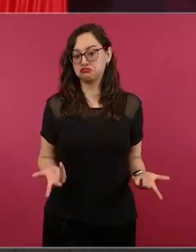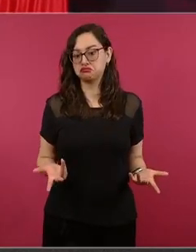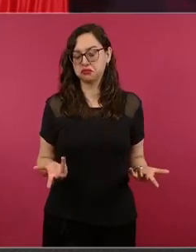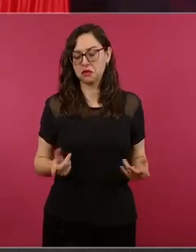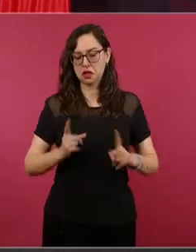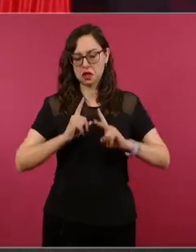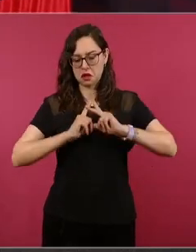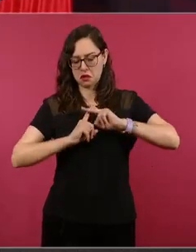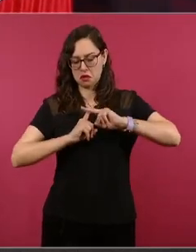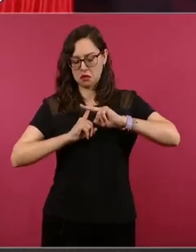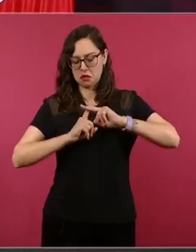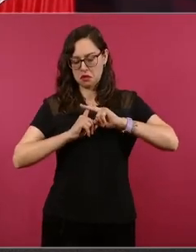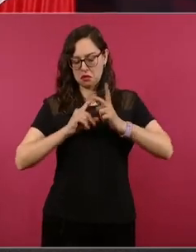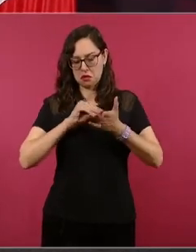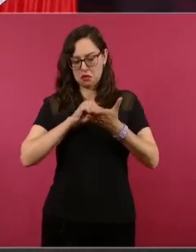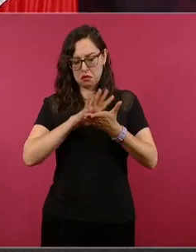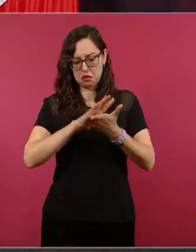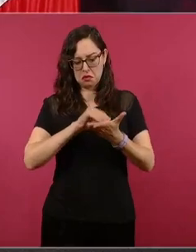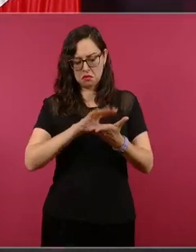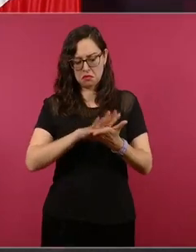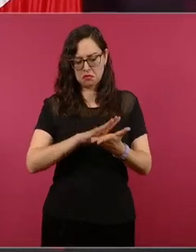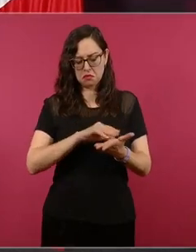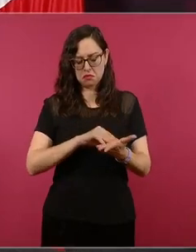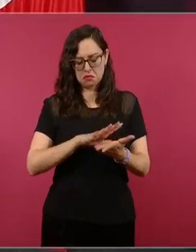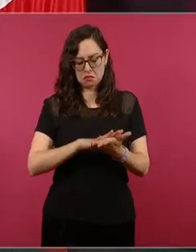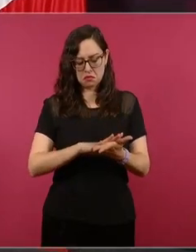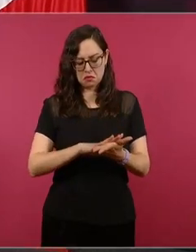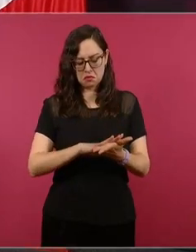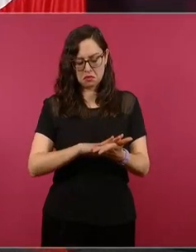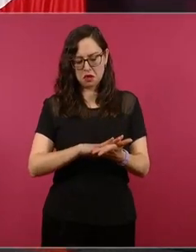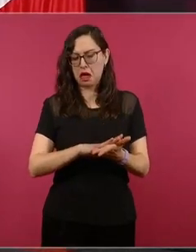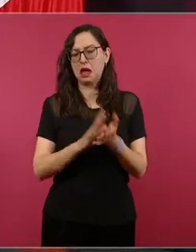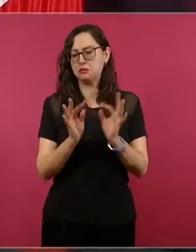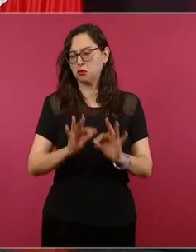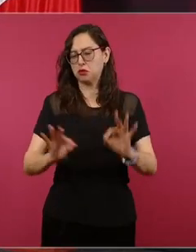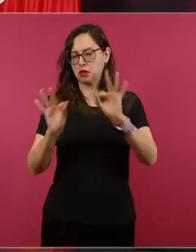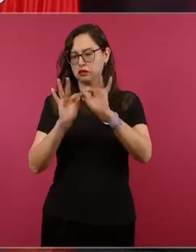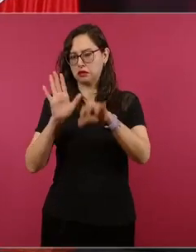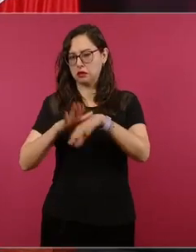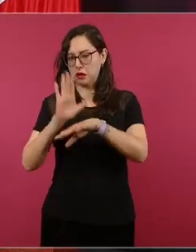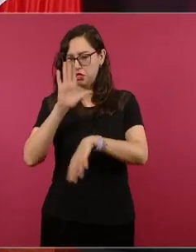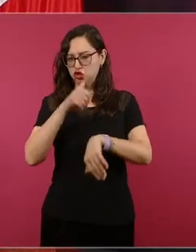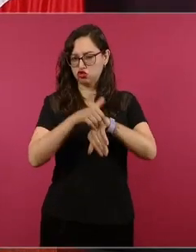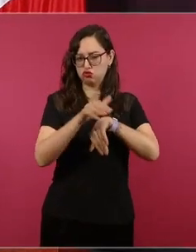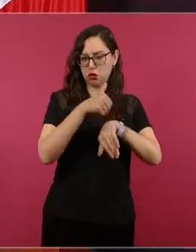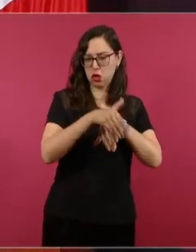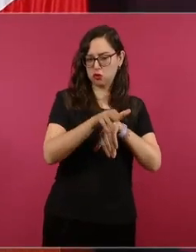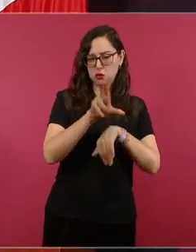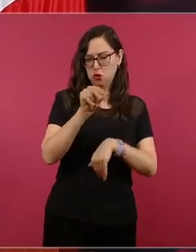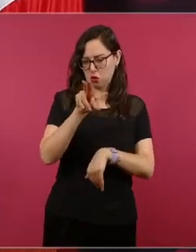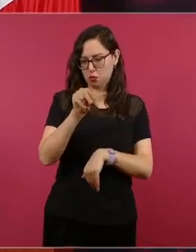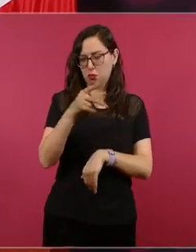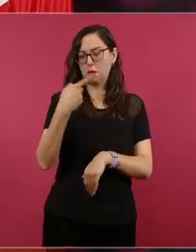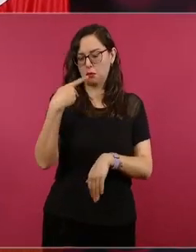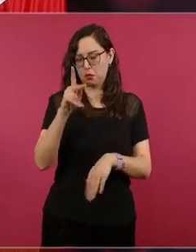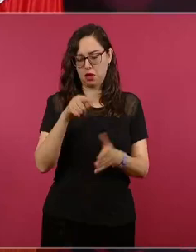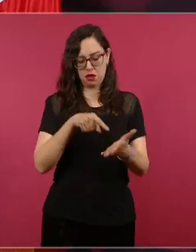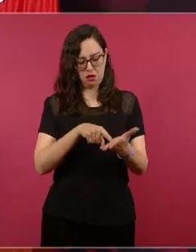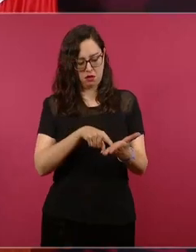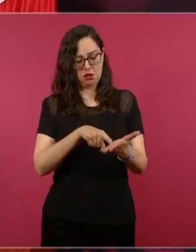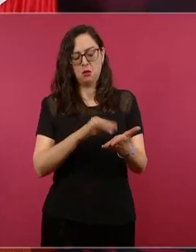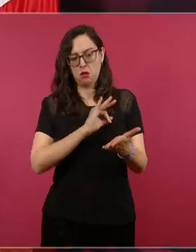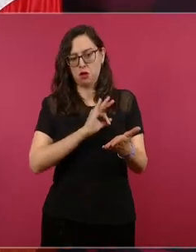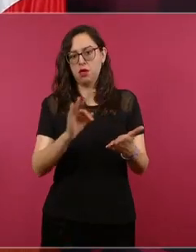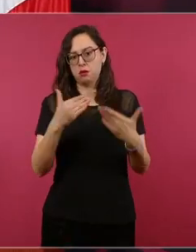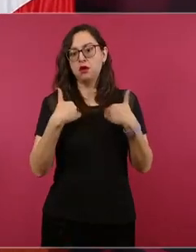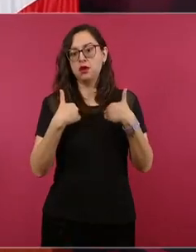pero que ayuda a entender lo que son nuestros migrantes envían